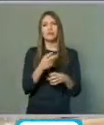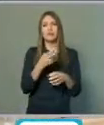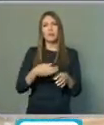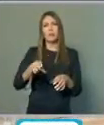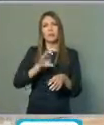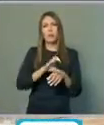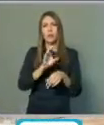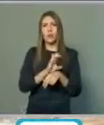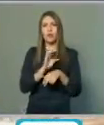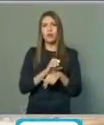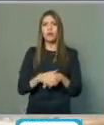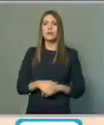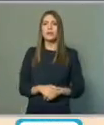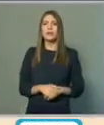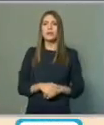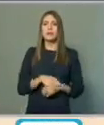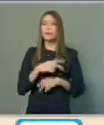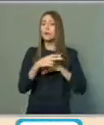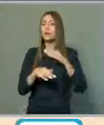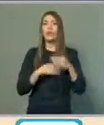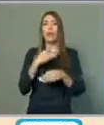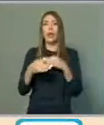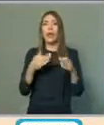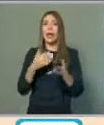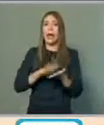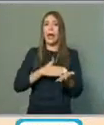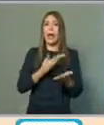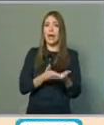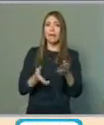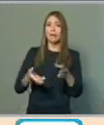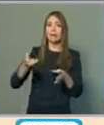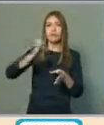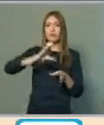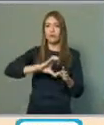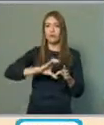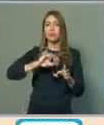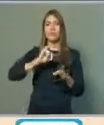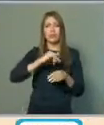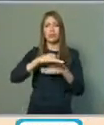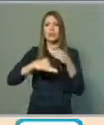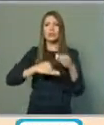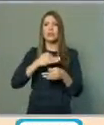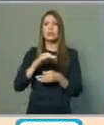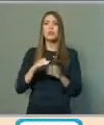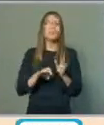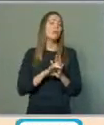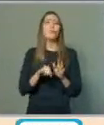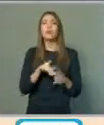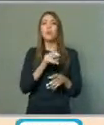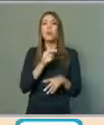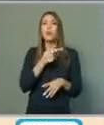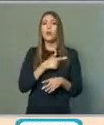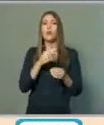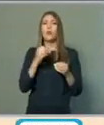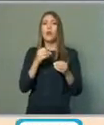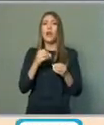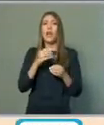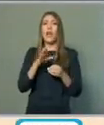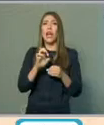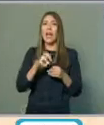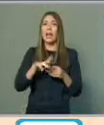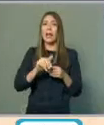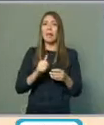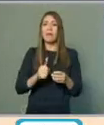Andrés, en lo que le vamos toda la dando crema, play, Lore? ponle toda. Ahora, en dado caso de que no les guste tan espesa la crema, yo traje una tacita de leche por si